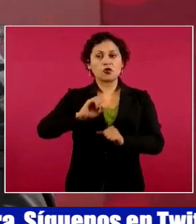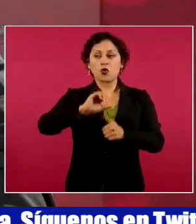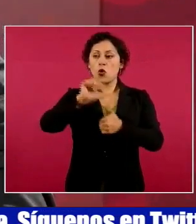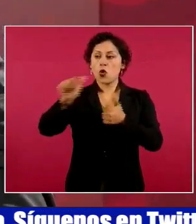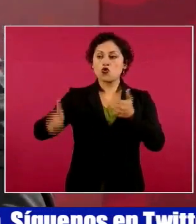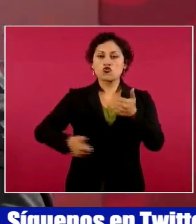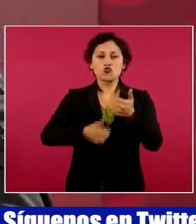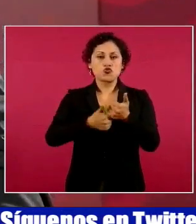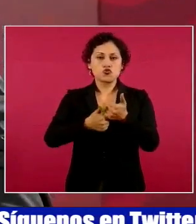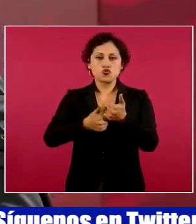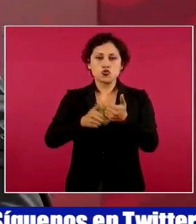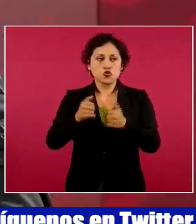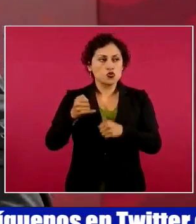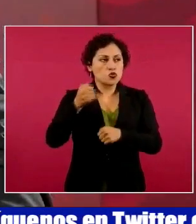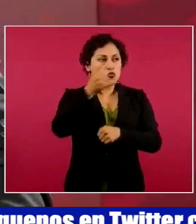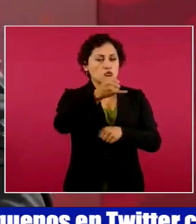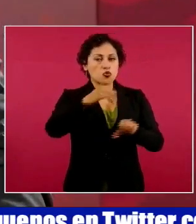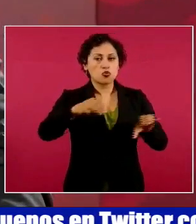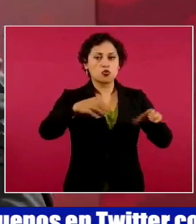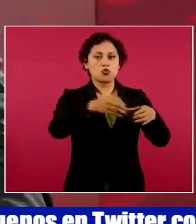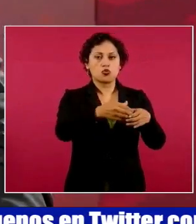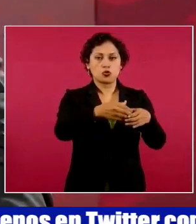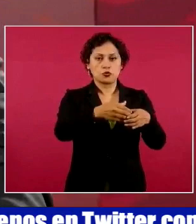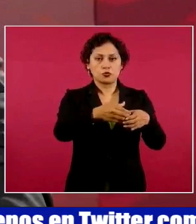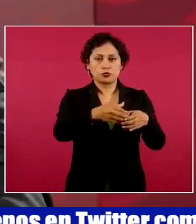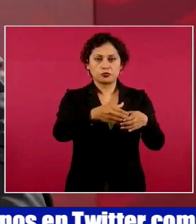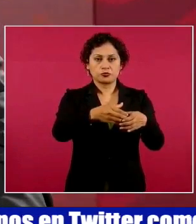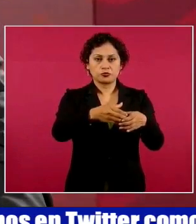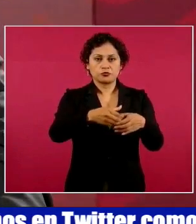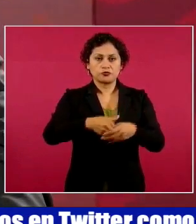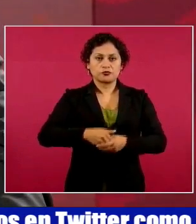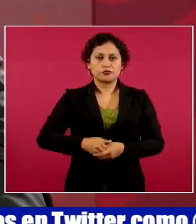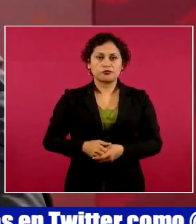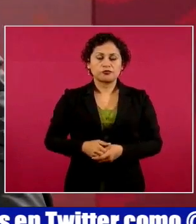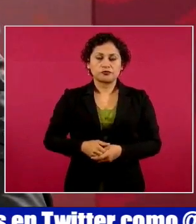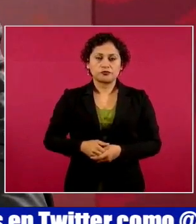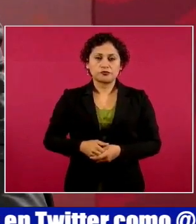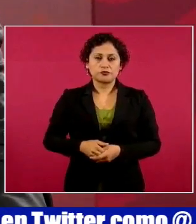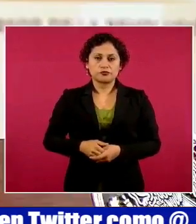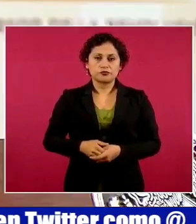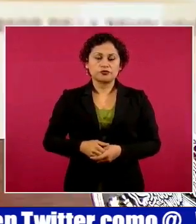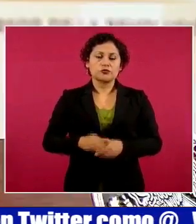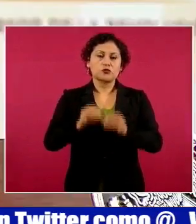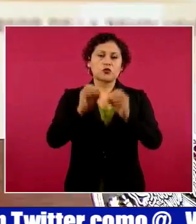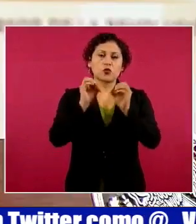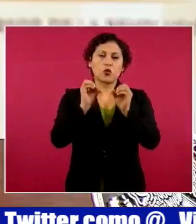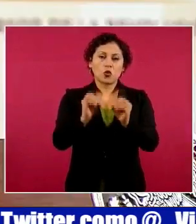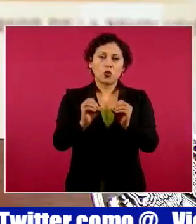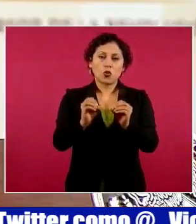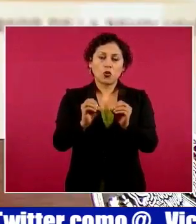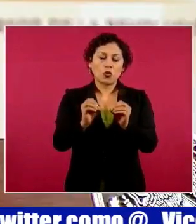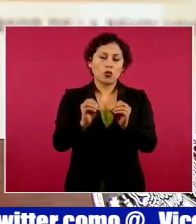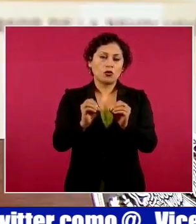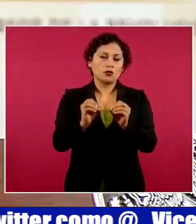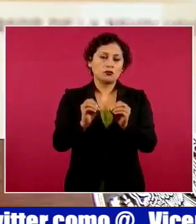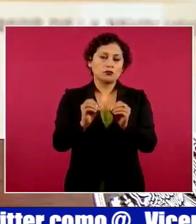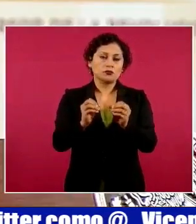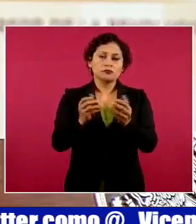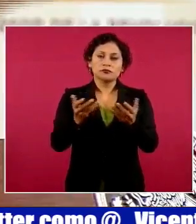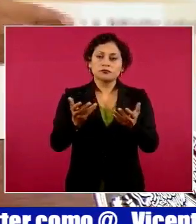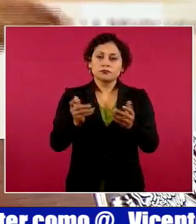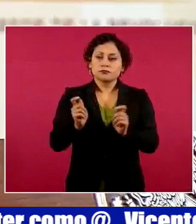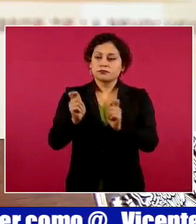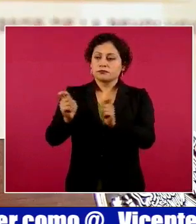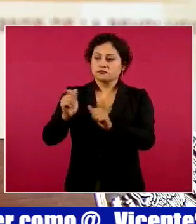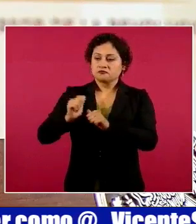Así como con Raimundo Riva Palacio, que dice le sirvió a Carlos Salinas de Gortari, o como Pablo Iriarte. Cuestionó que